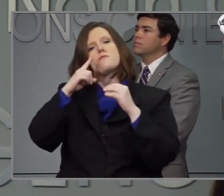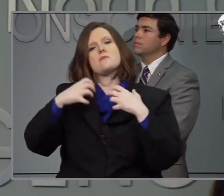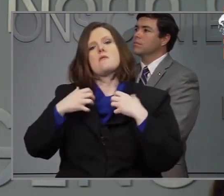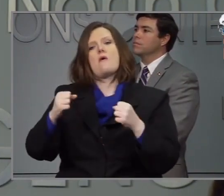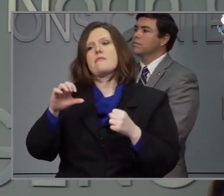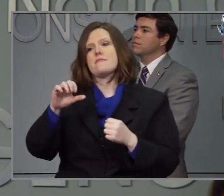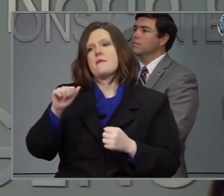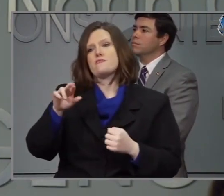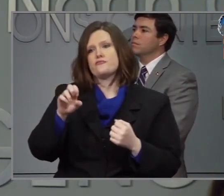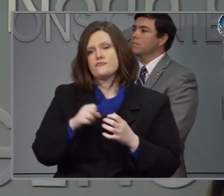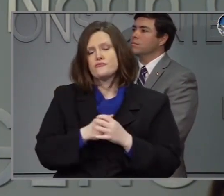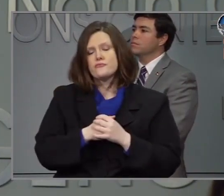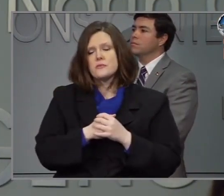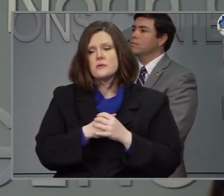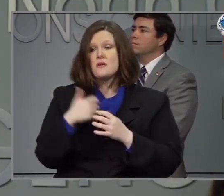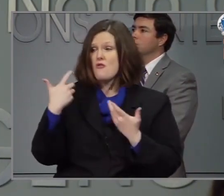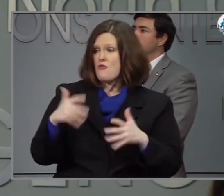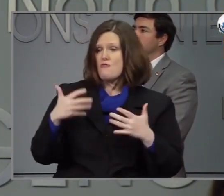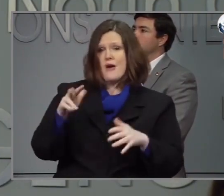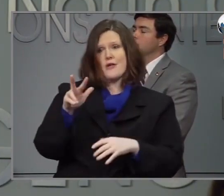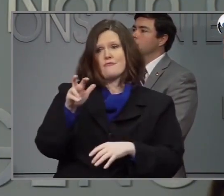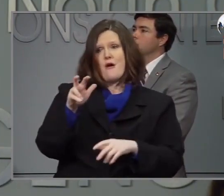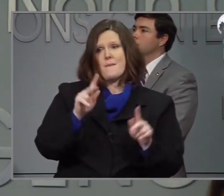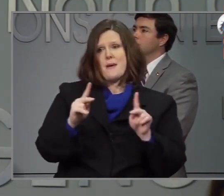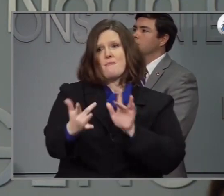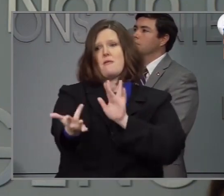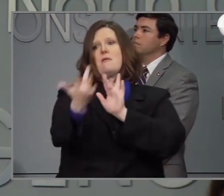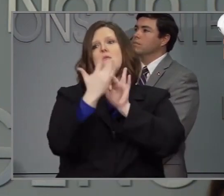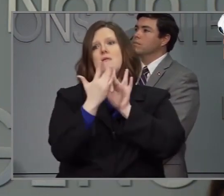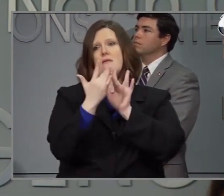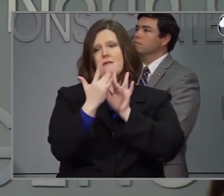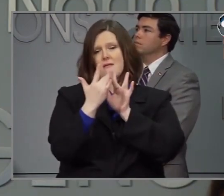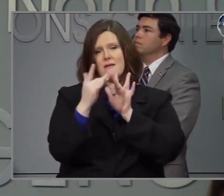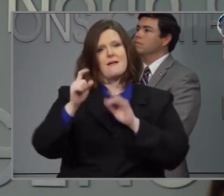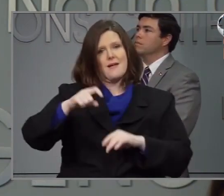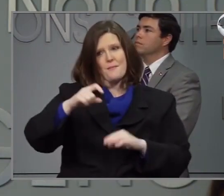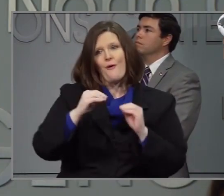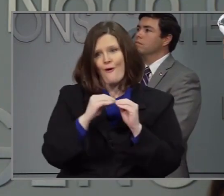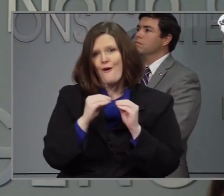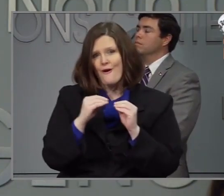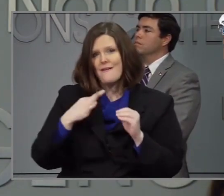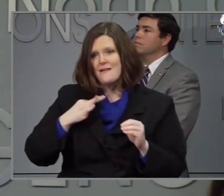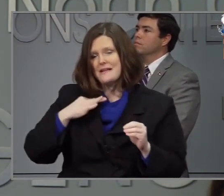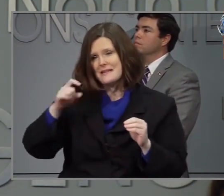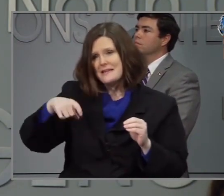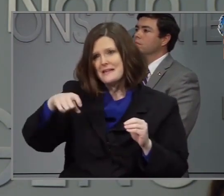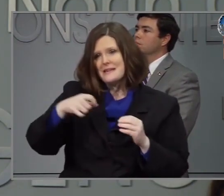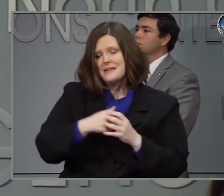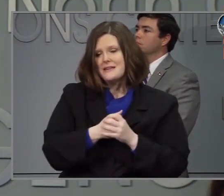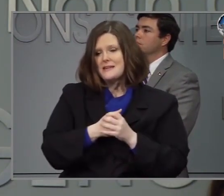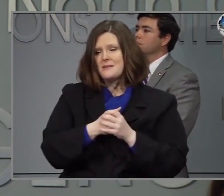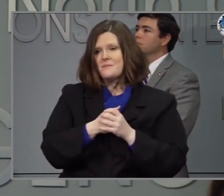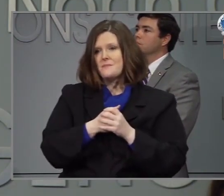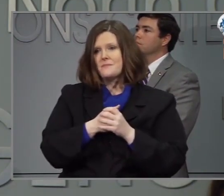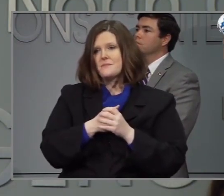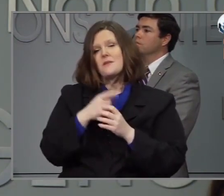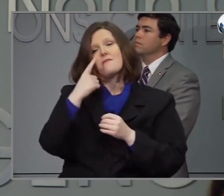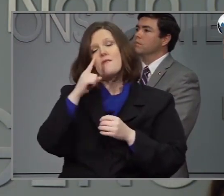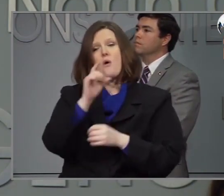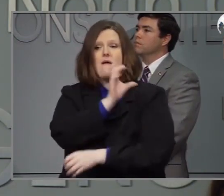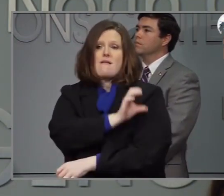para suplementar nuestra fuerza laboral ya se han comunicado con los otros 300 voluntarios pero necesitamos